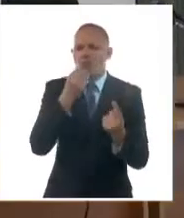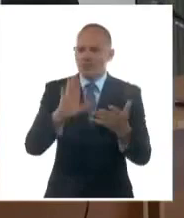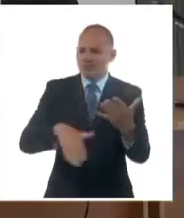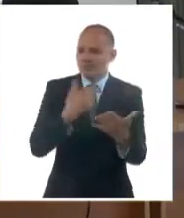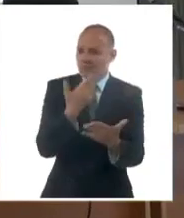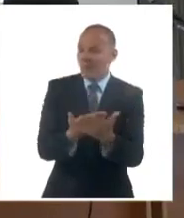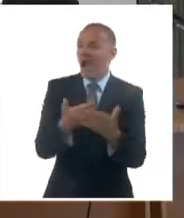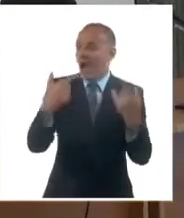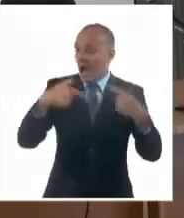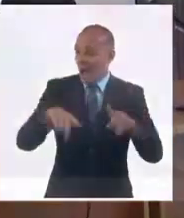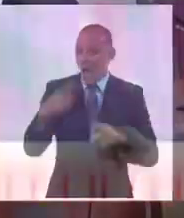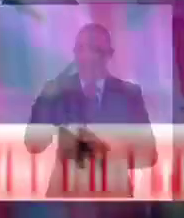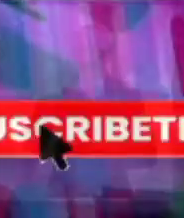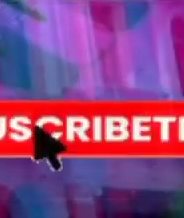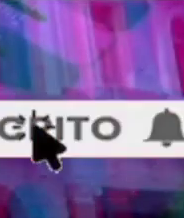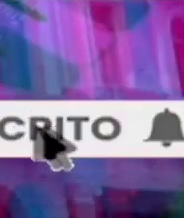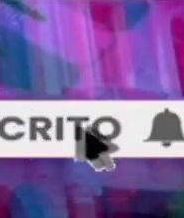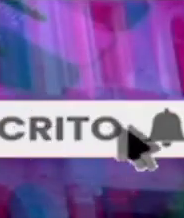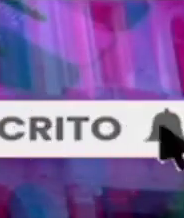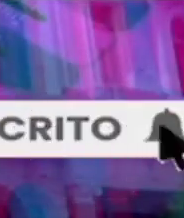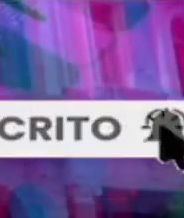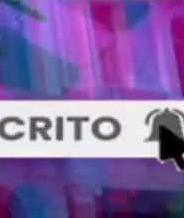hoy vive la nación.